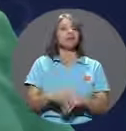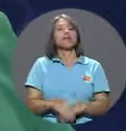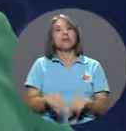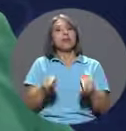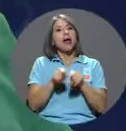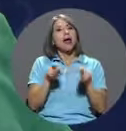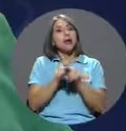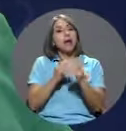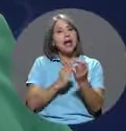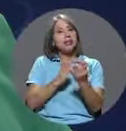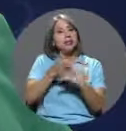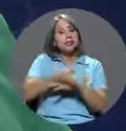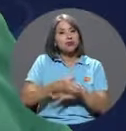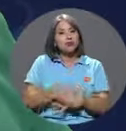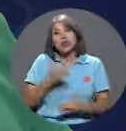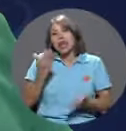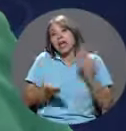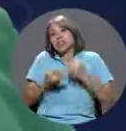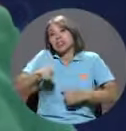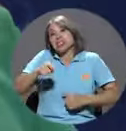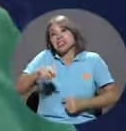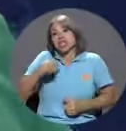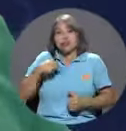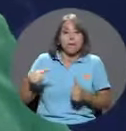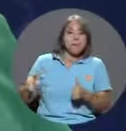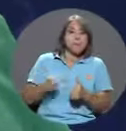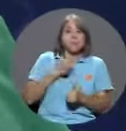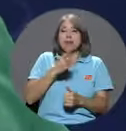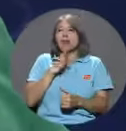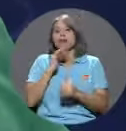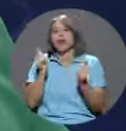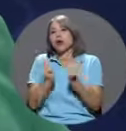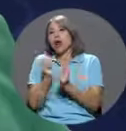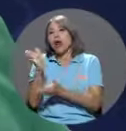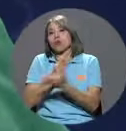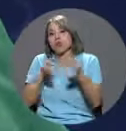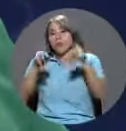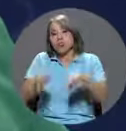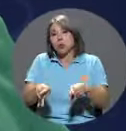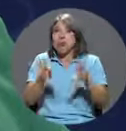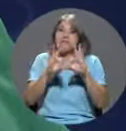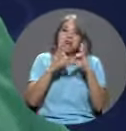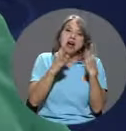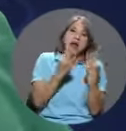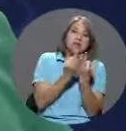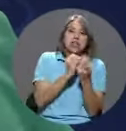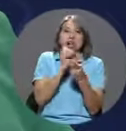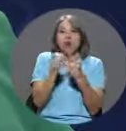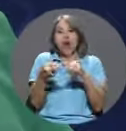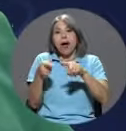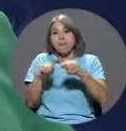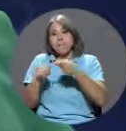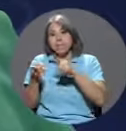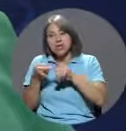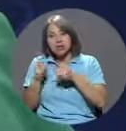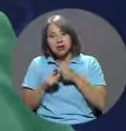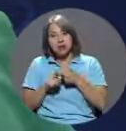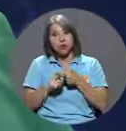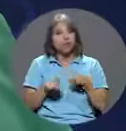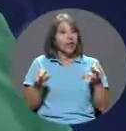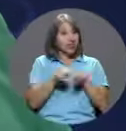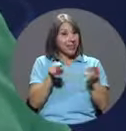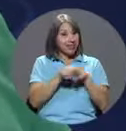acceso. Quizás requiera de que yo hable con alguien primero, algún familiar, claro. Algún amigo. Incluso hay otras